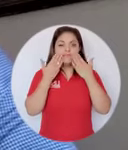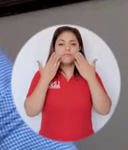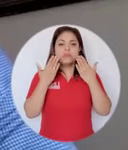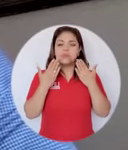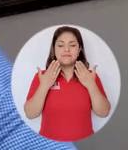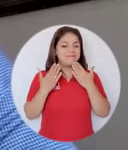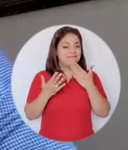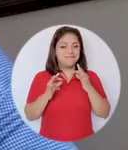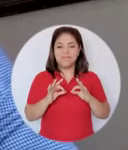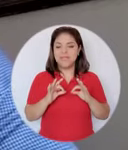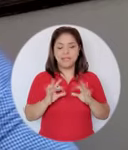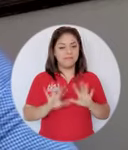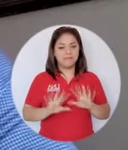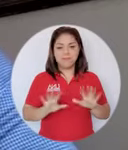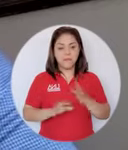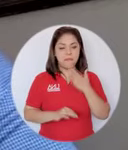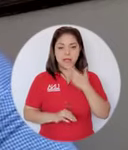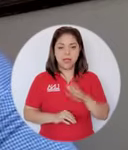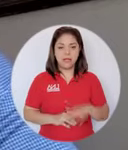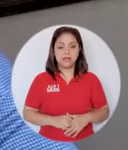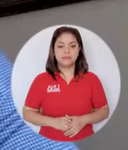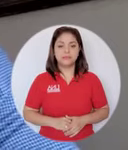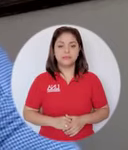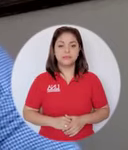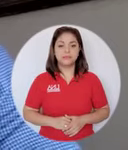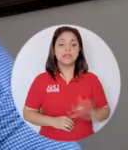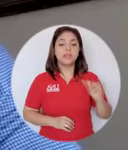respirar con una calidad óptima.